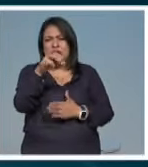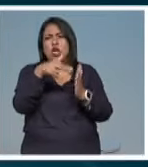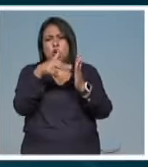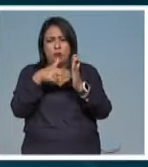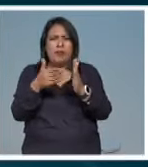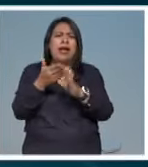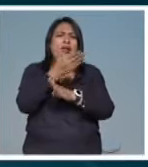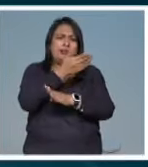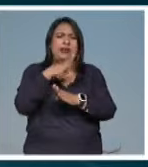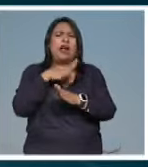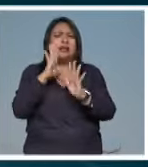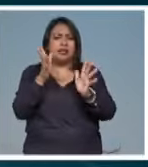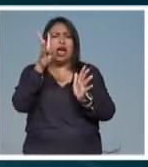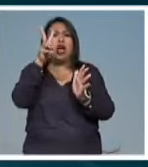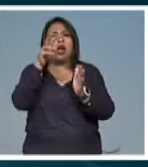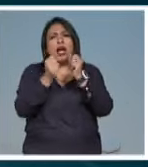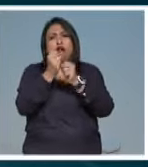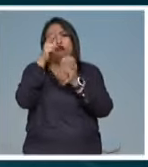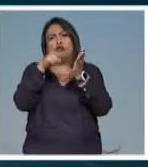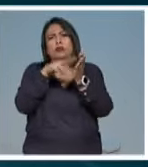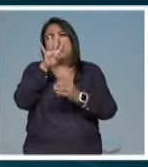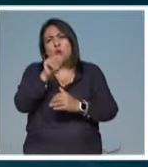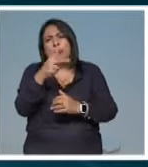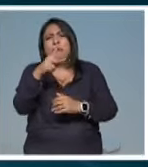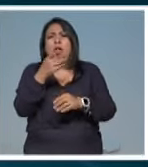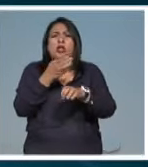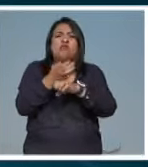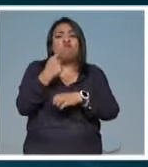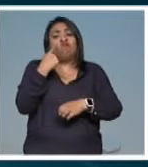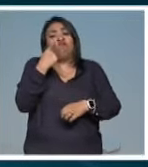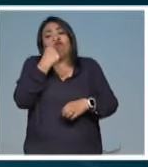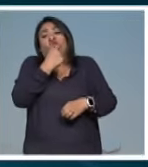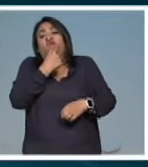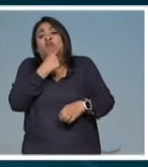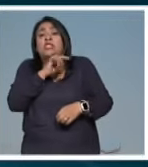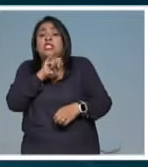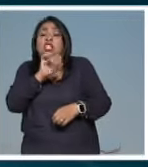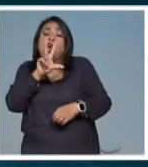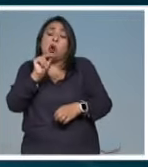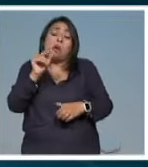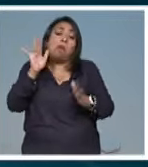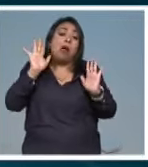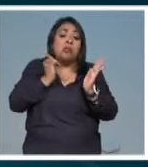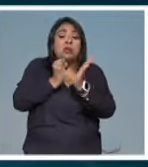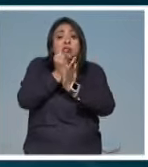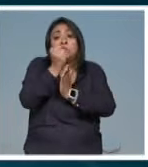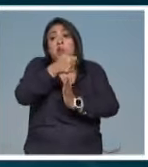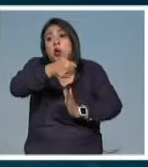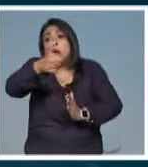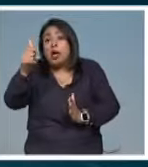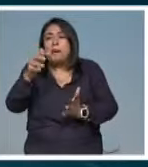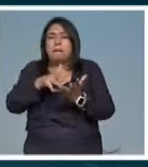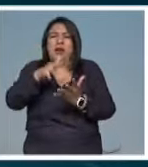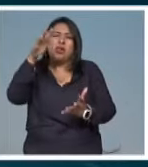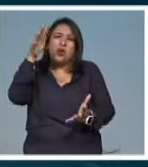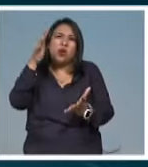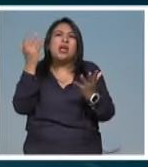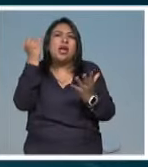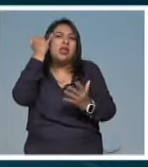existía desde 2009, pero los estados podían o no podían aplicarlo. Esto lo hacían a discreción, la mayoría de las veces por